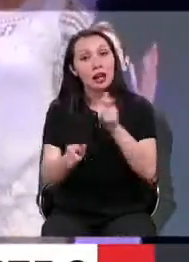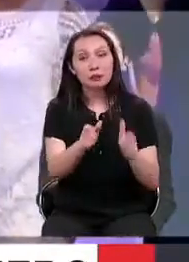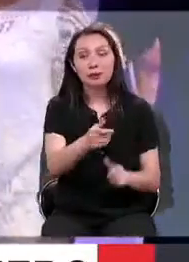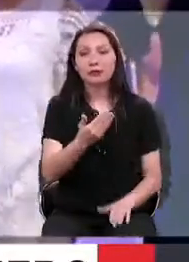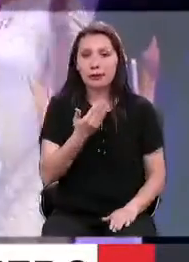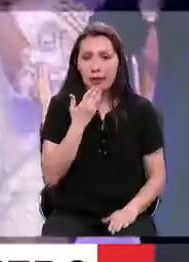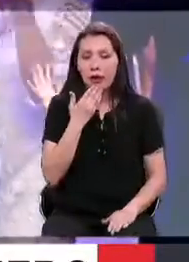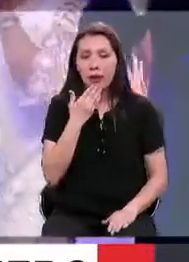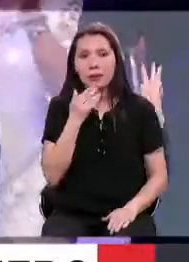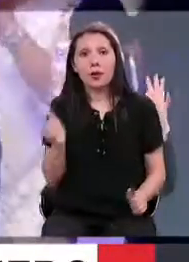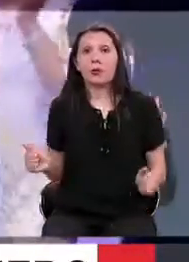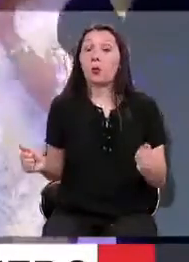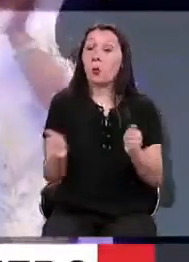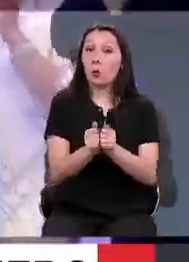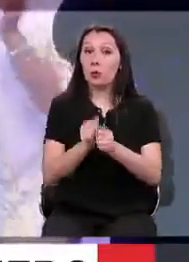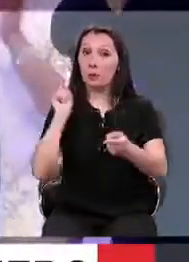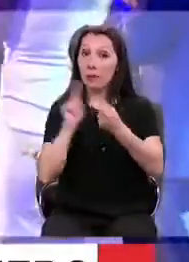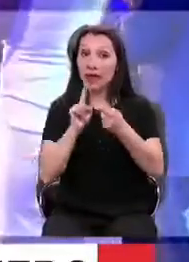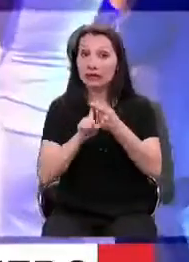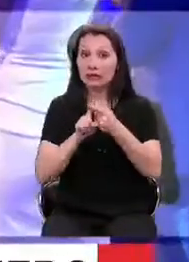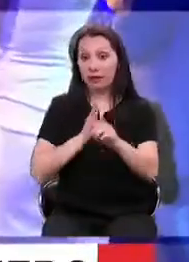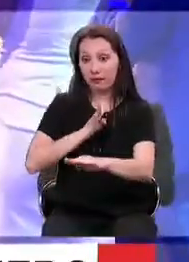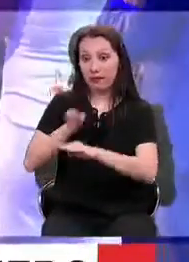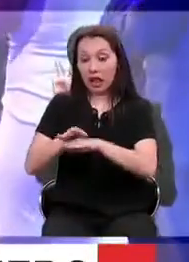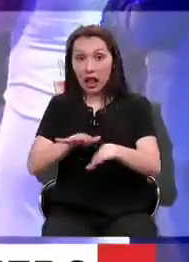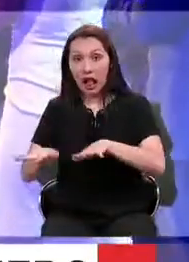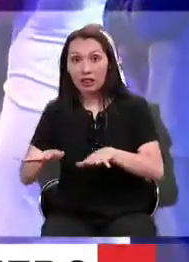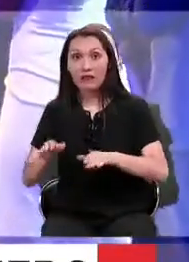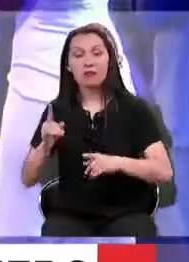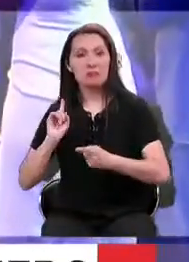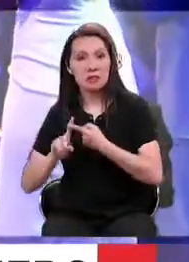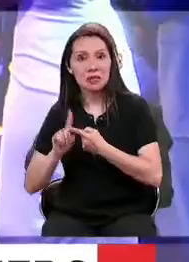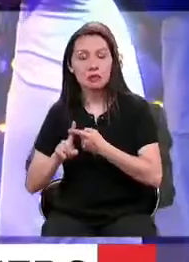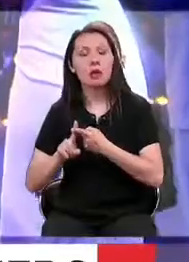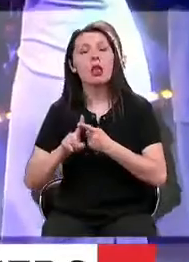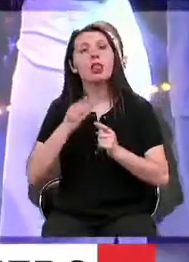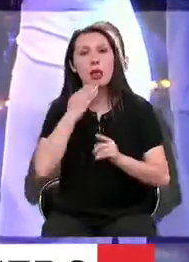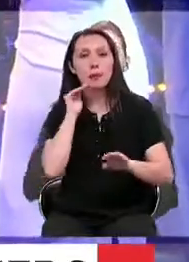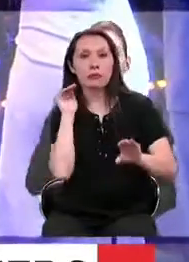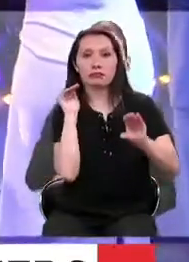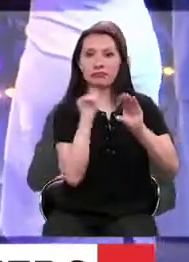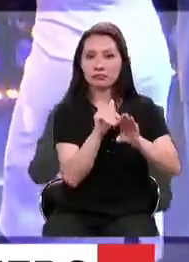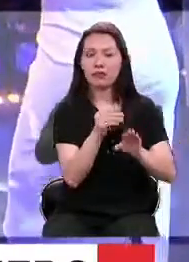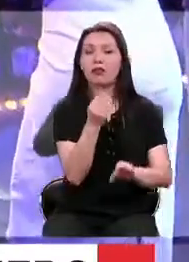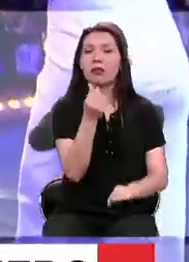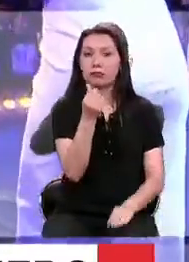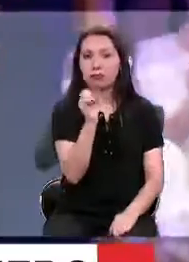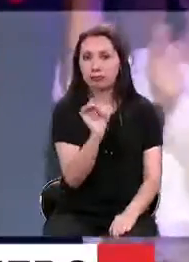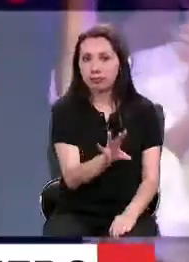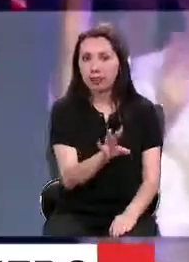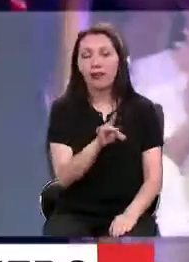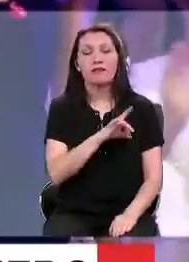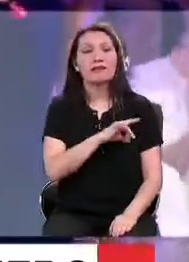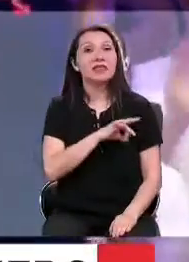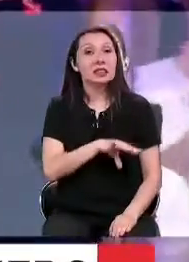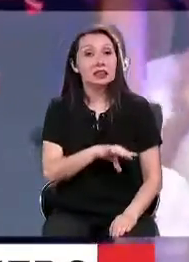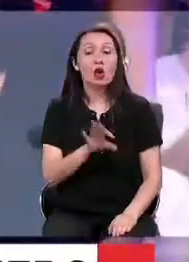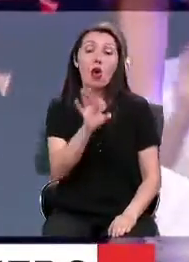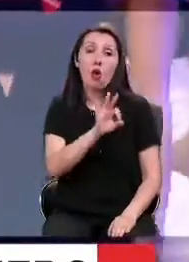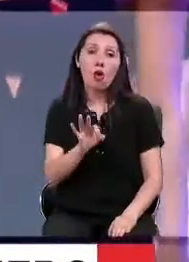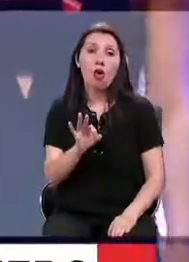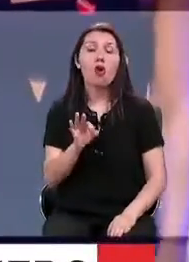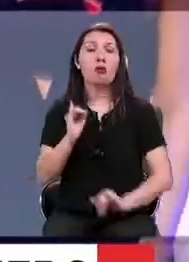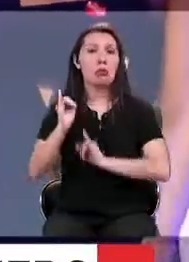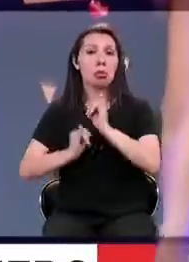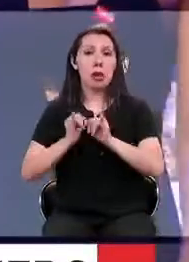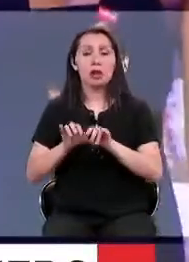también, junto con participar en esas actividades, vaya hasta alguna sucursal del Banco de Chile o lo haga virtualmente, como estaba